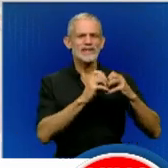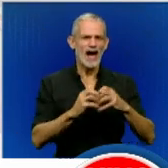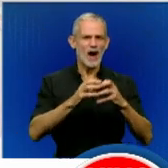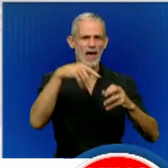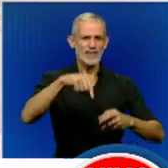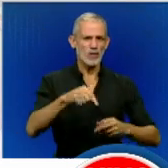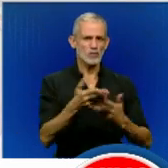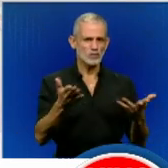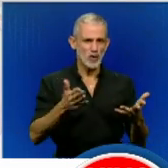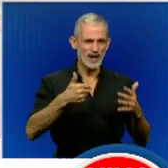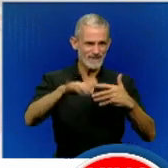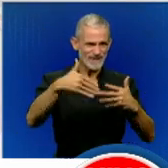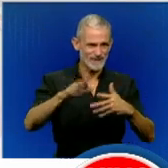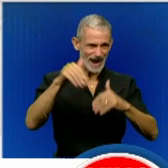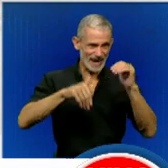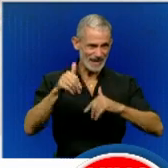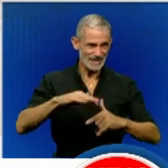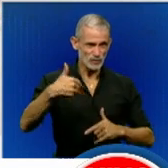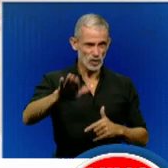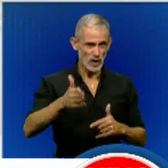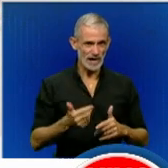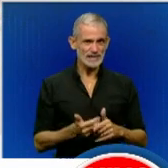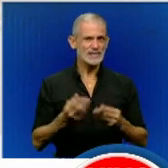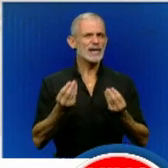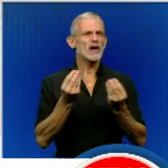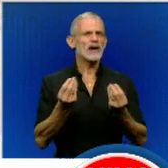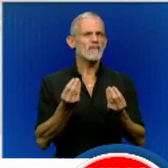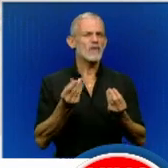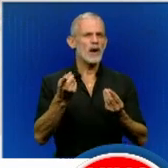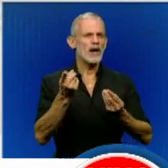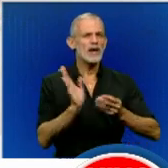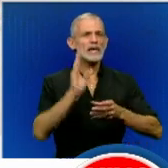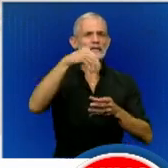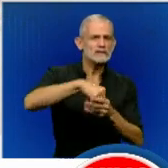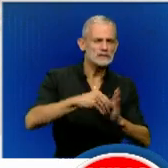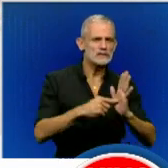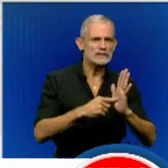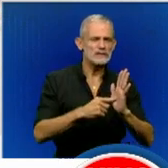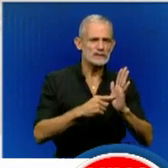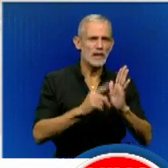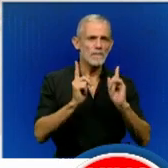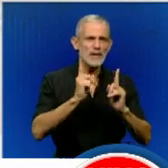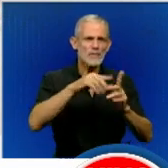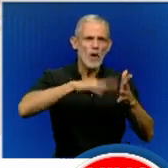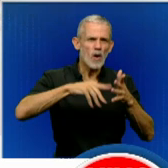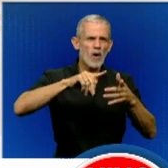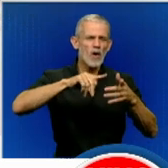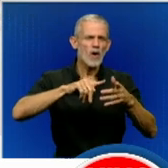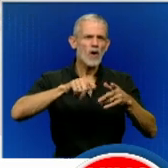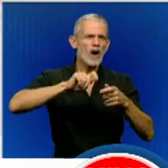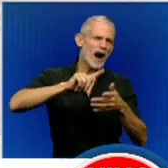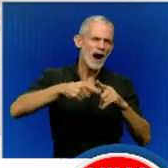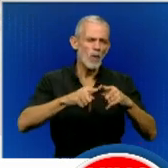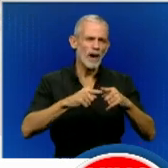seguramente se darán en las próximas elecciones lo que fue la incorporación en ese pacto en ese apriete